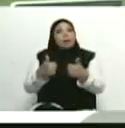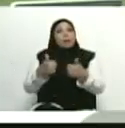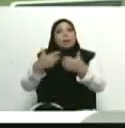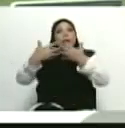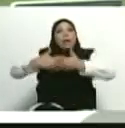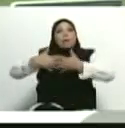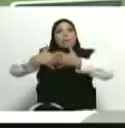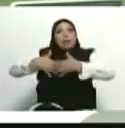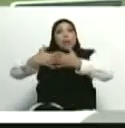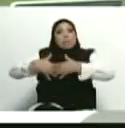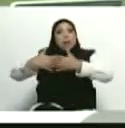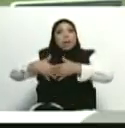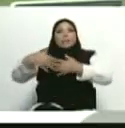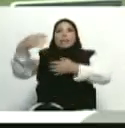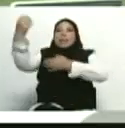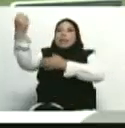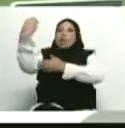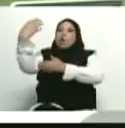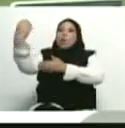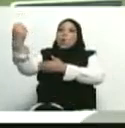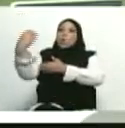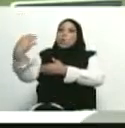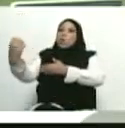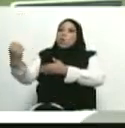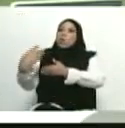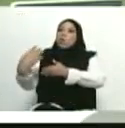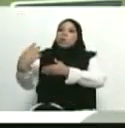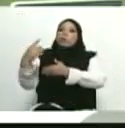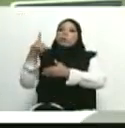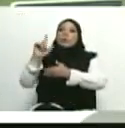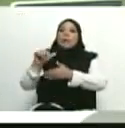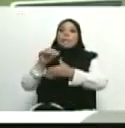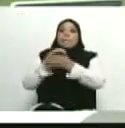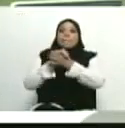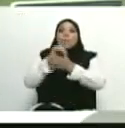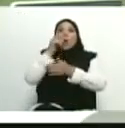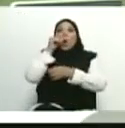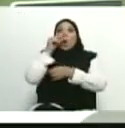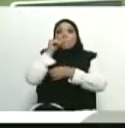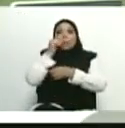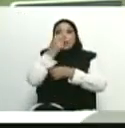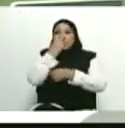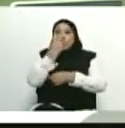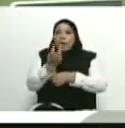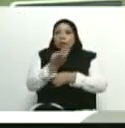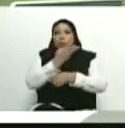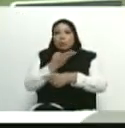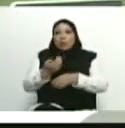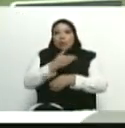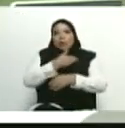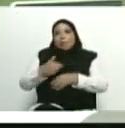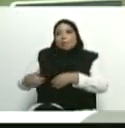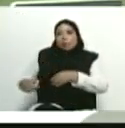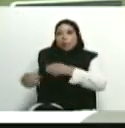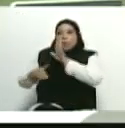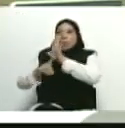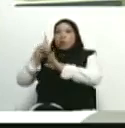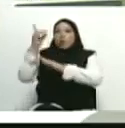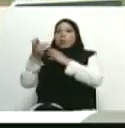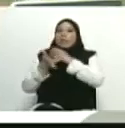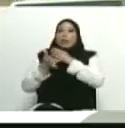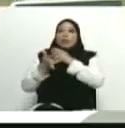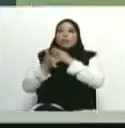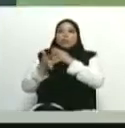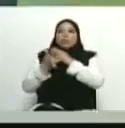de luminaria, y está invitado Joalí Moreno, presidenta del Desarrollo